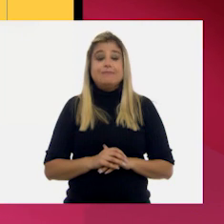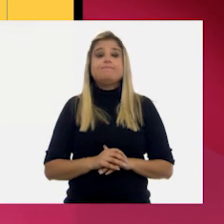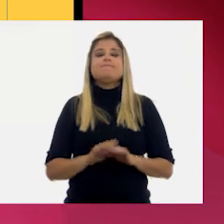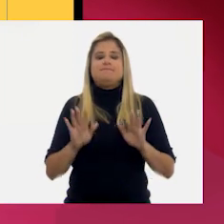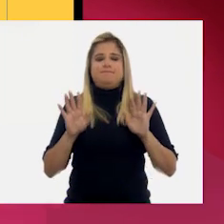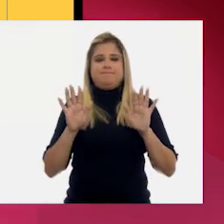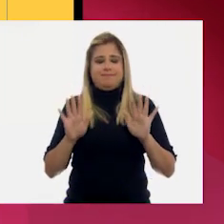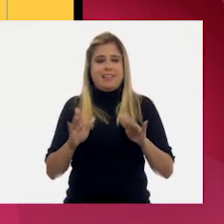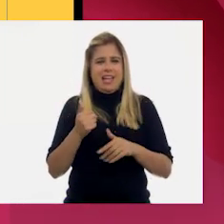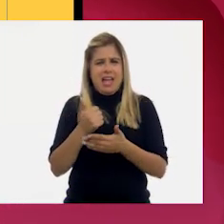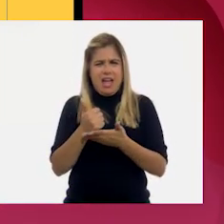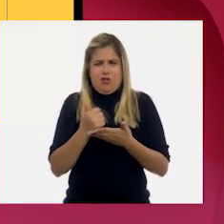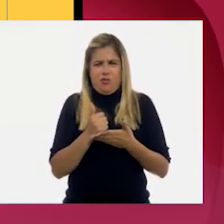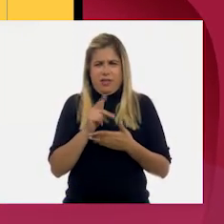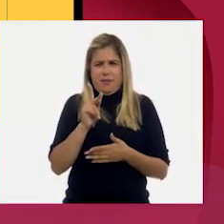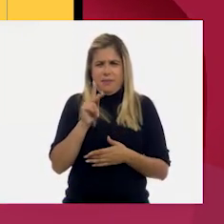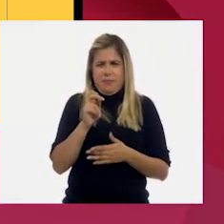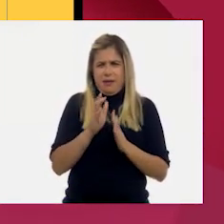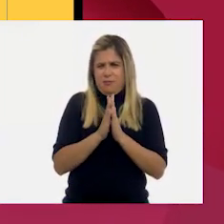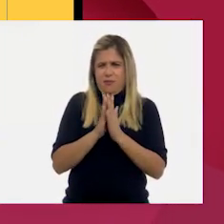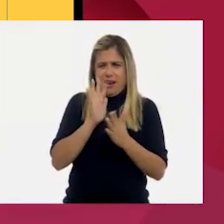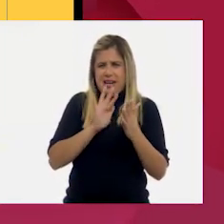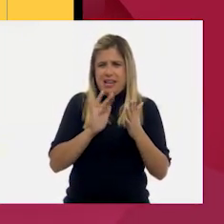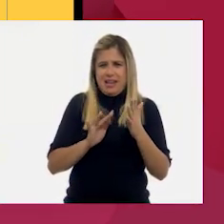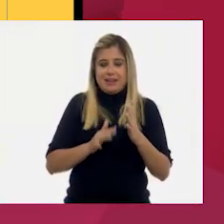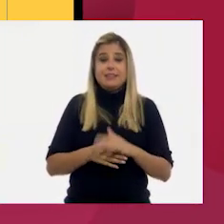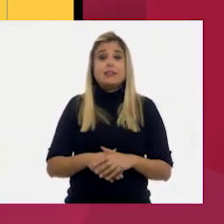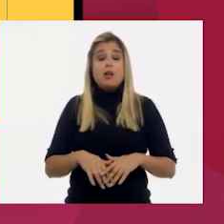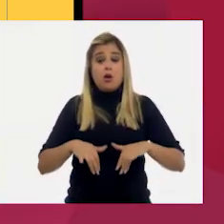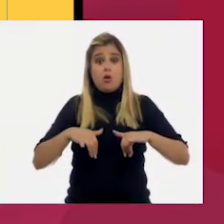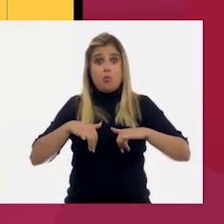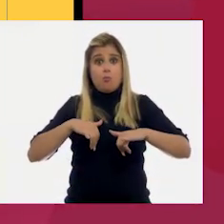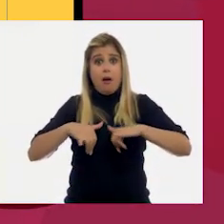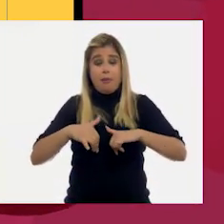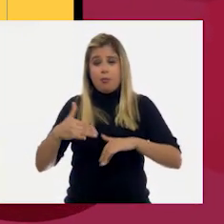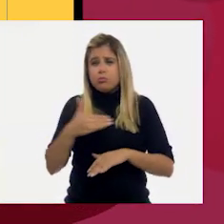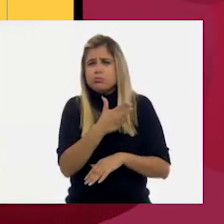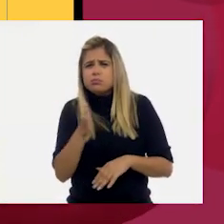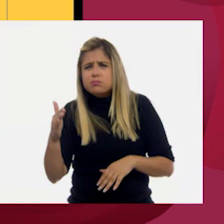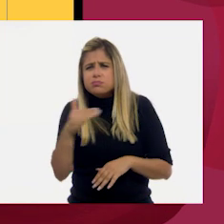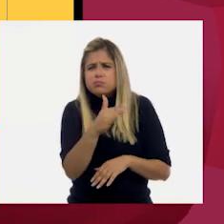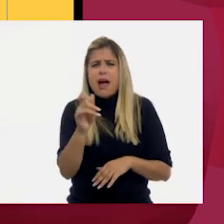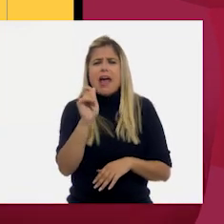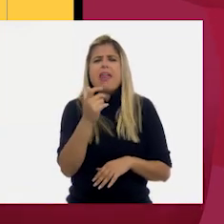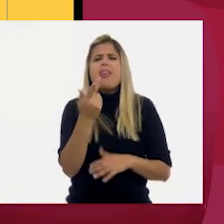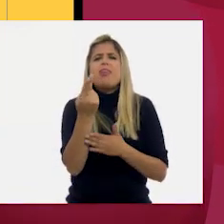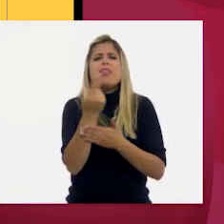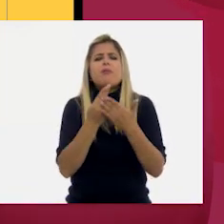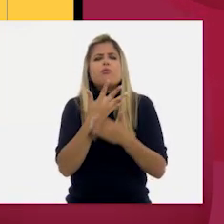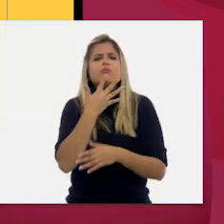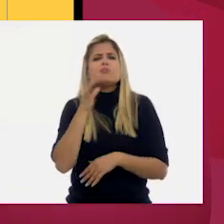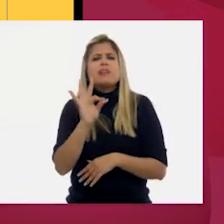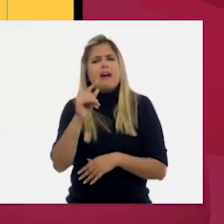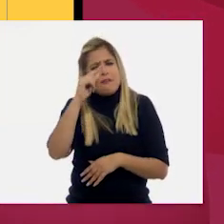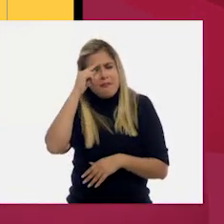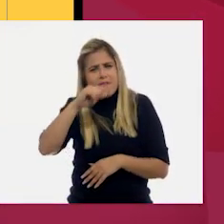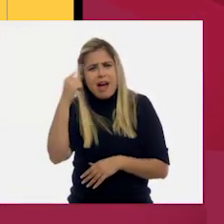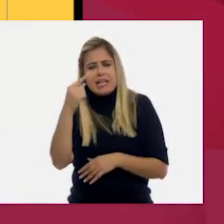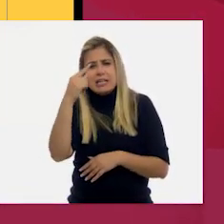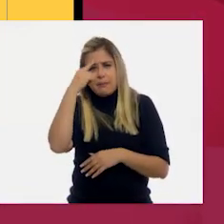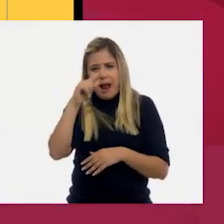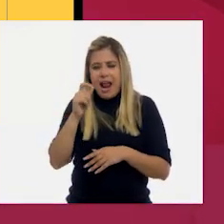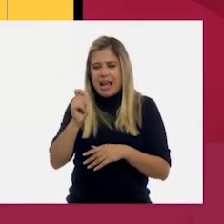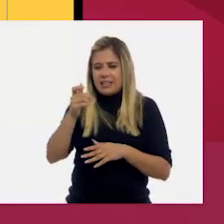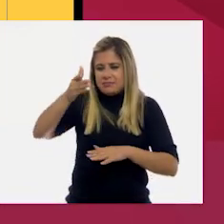Bueno, ¿me ayudas, Pepe, por favor? Sí. Un croquis es un dibujo sencillo de un lugar que se acompaña de letreros,